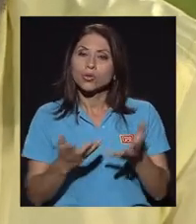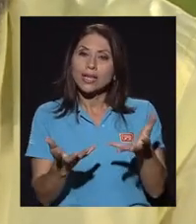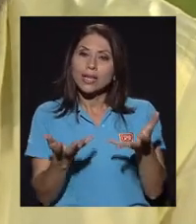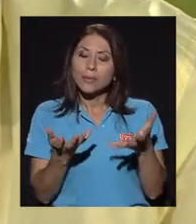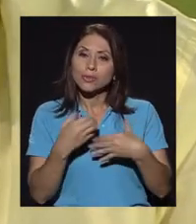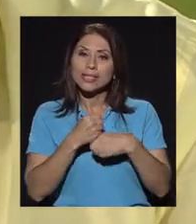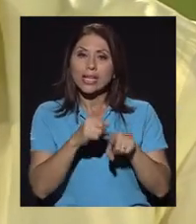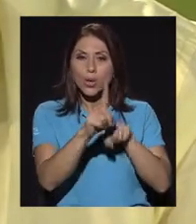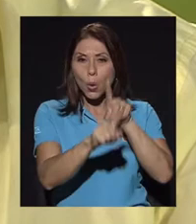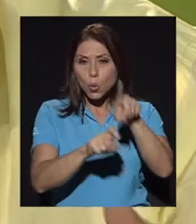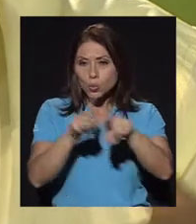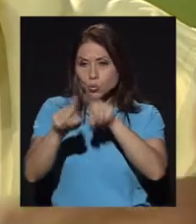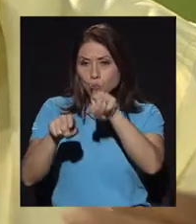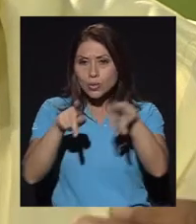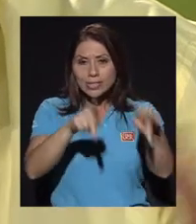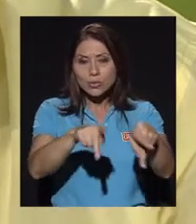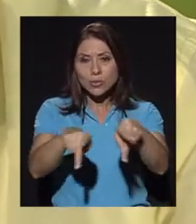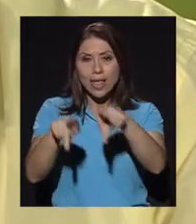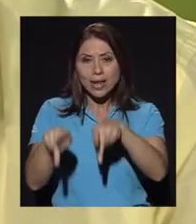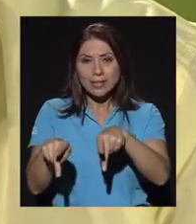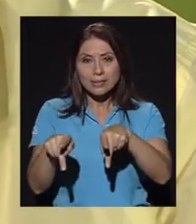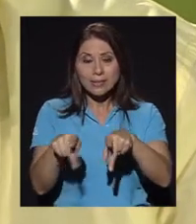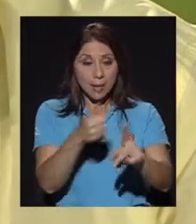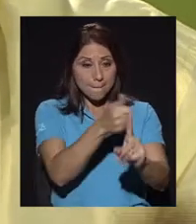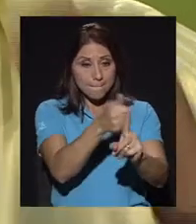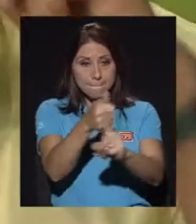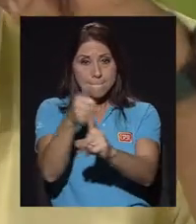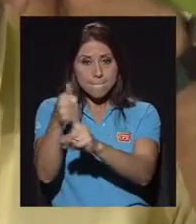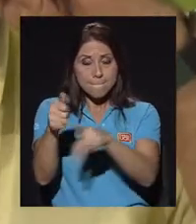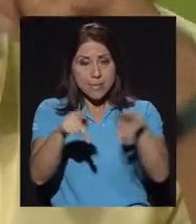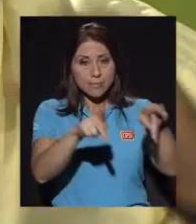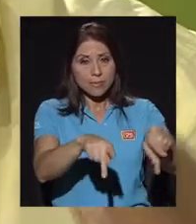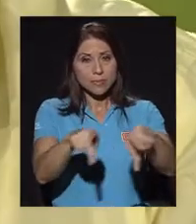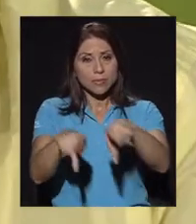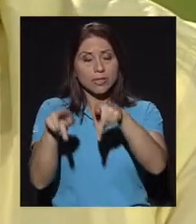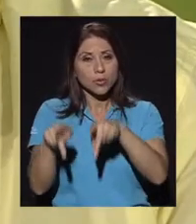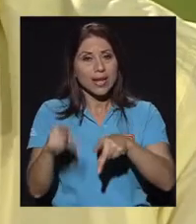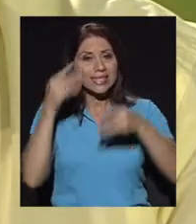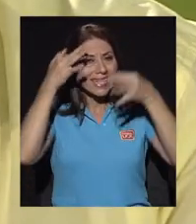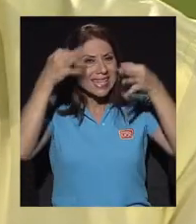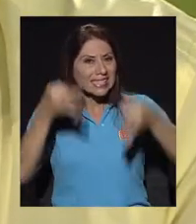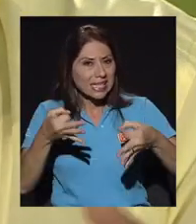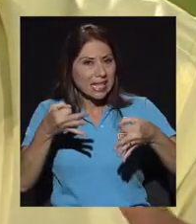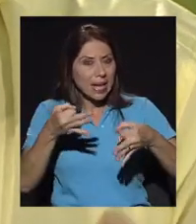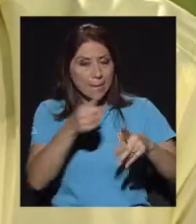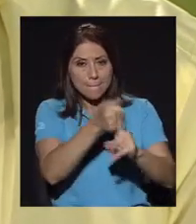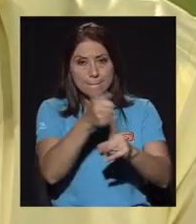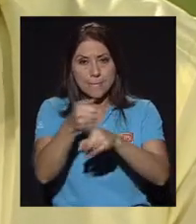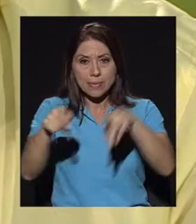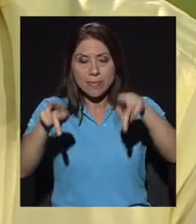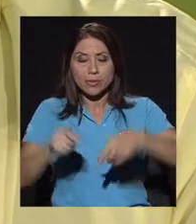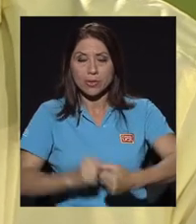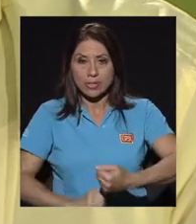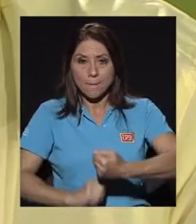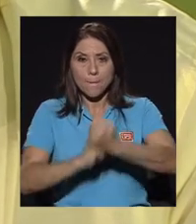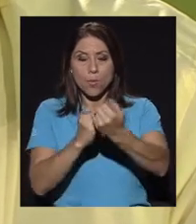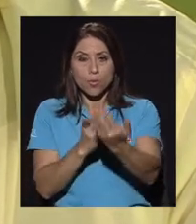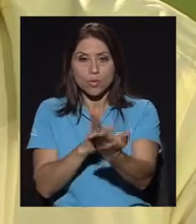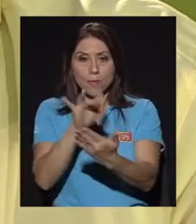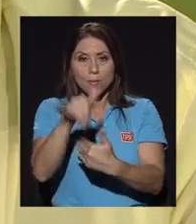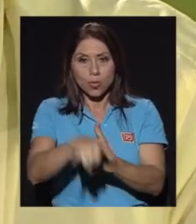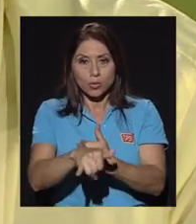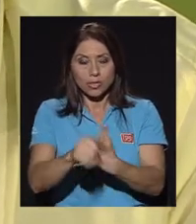Pretendemos hacer consultas ciudadanas para que los ciudadanos decidan o apoyen proyectos o